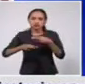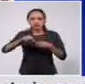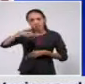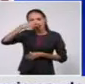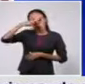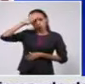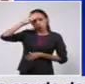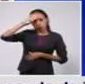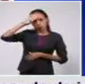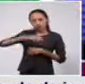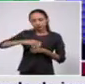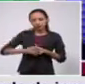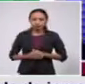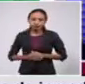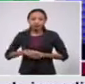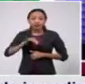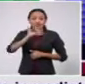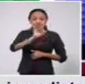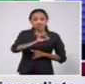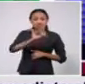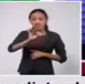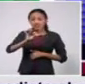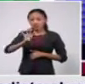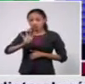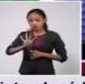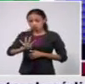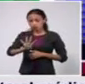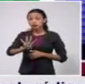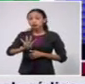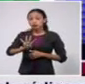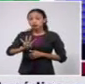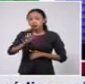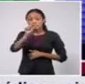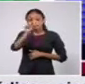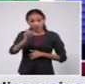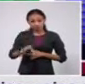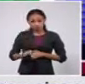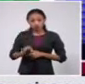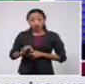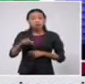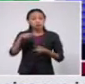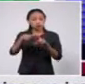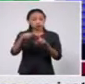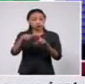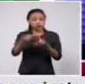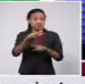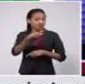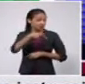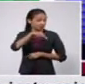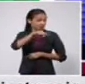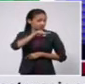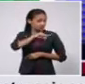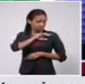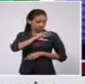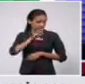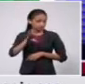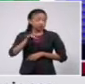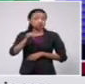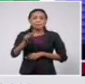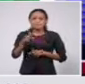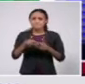De los 774 pacientes que se diagnosticaron ayer, el mayor por